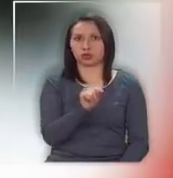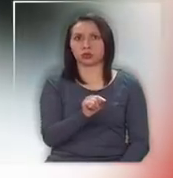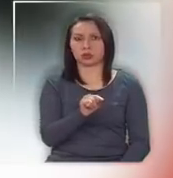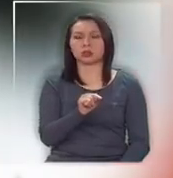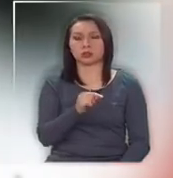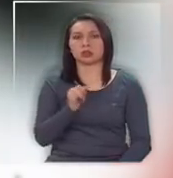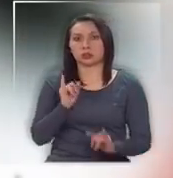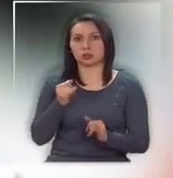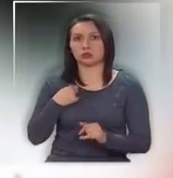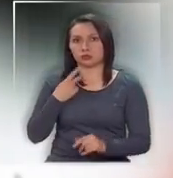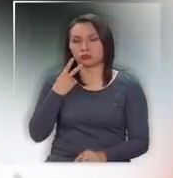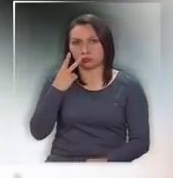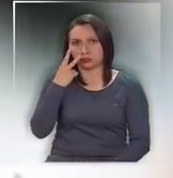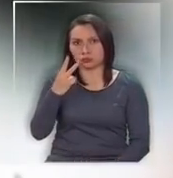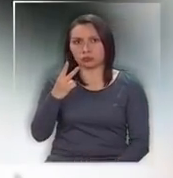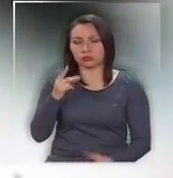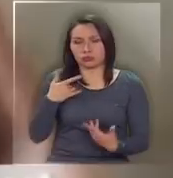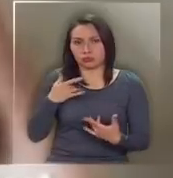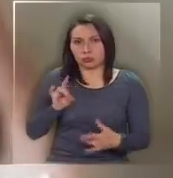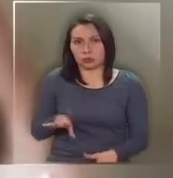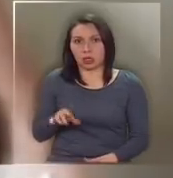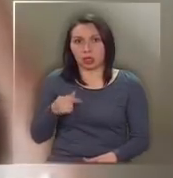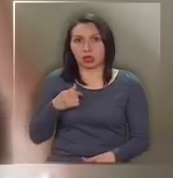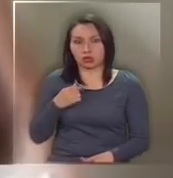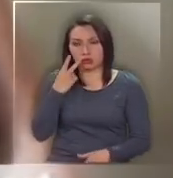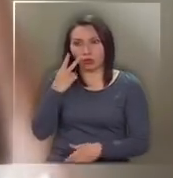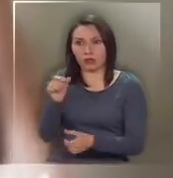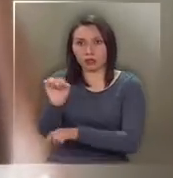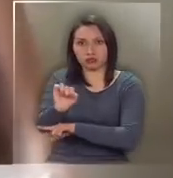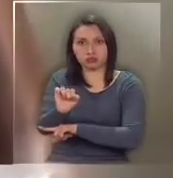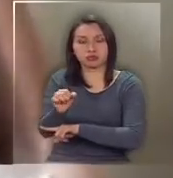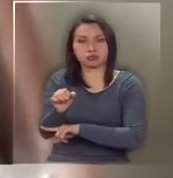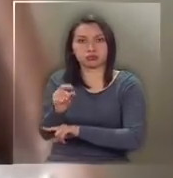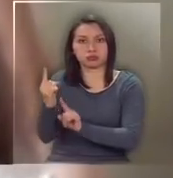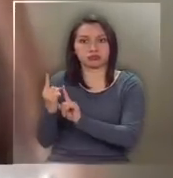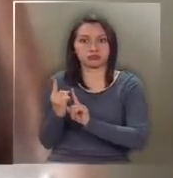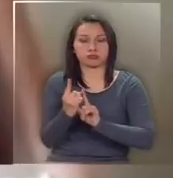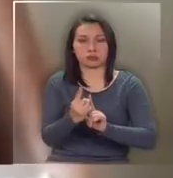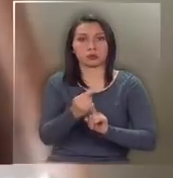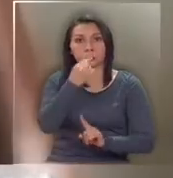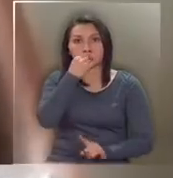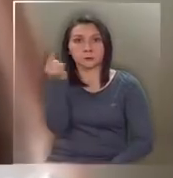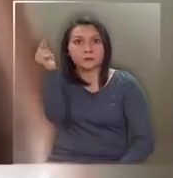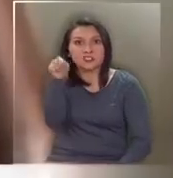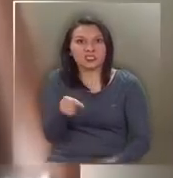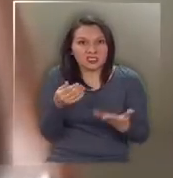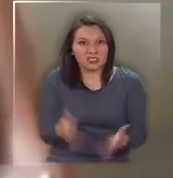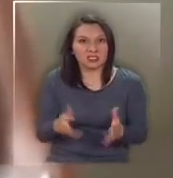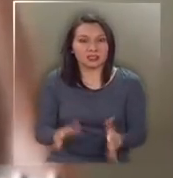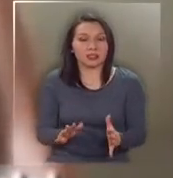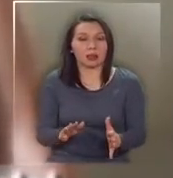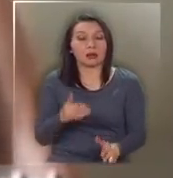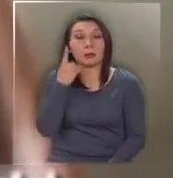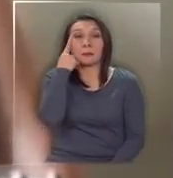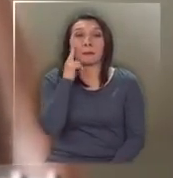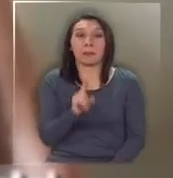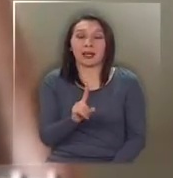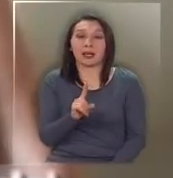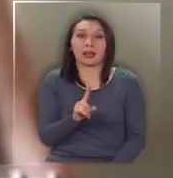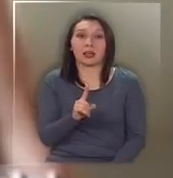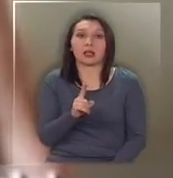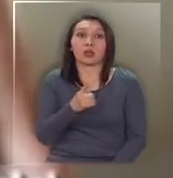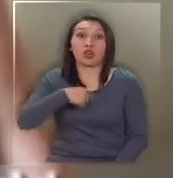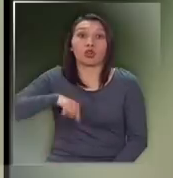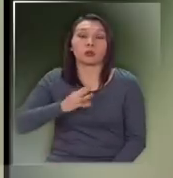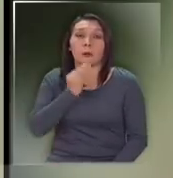yo sí. Eso yo porque vimos los choferes y todo. El padre Mónica también. Pero nosotros teníamos